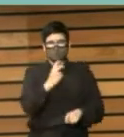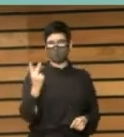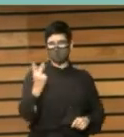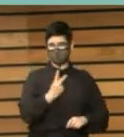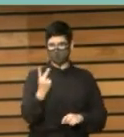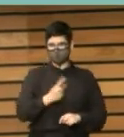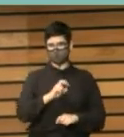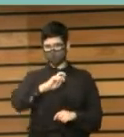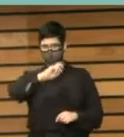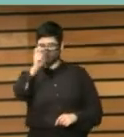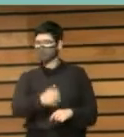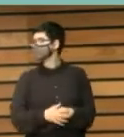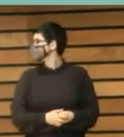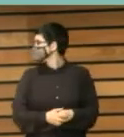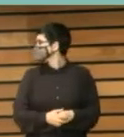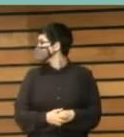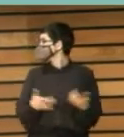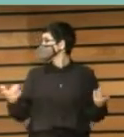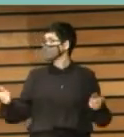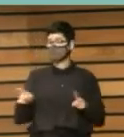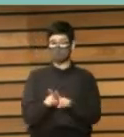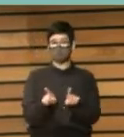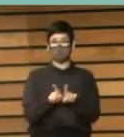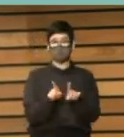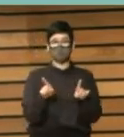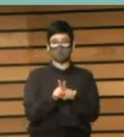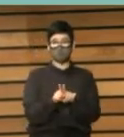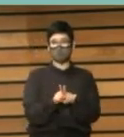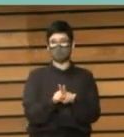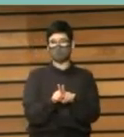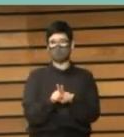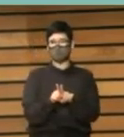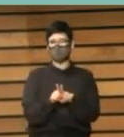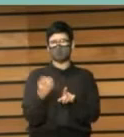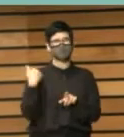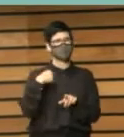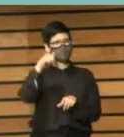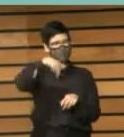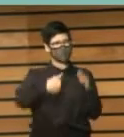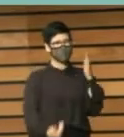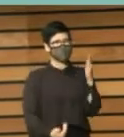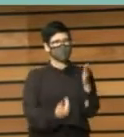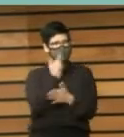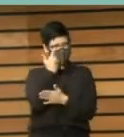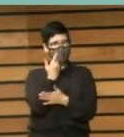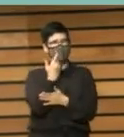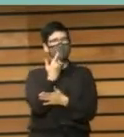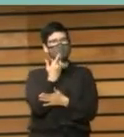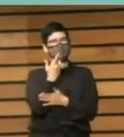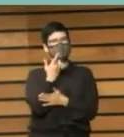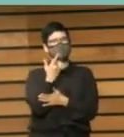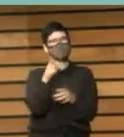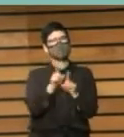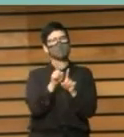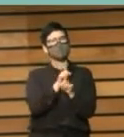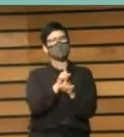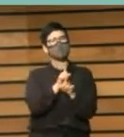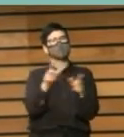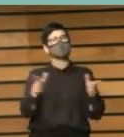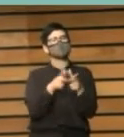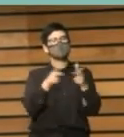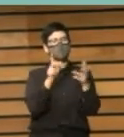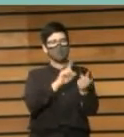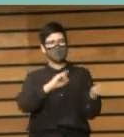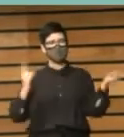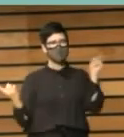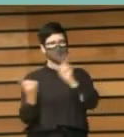que ha salido y ha ido saliendo desde esta mañana a primera hora. ¿Qué entendemos por cambio social? ¿Pueden las bibliotecas promover realmente